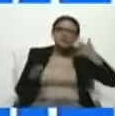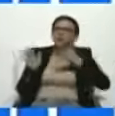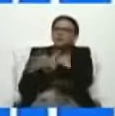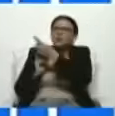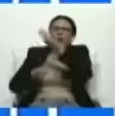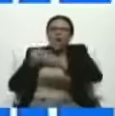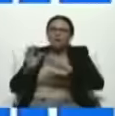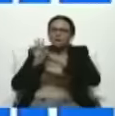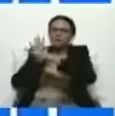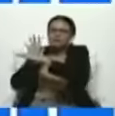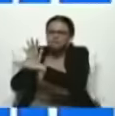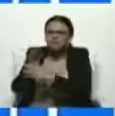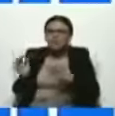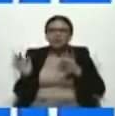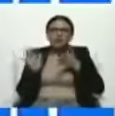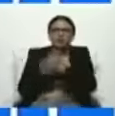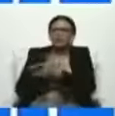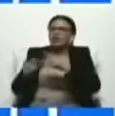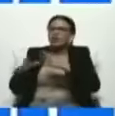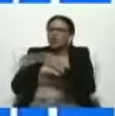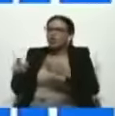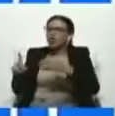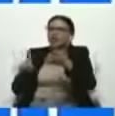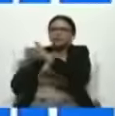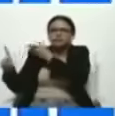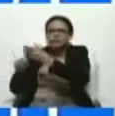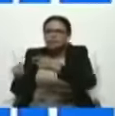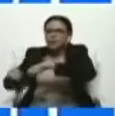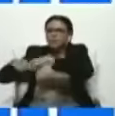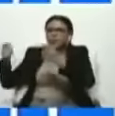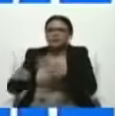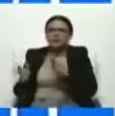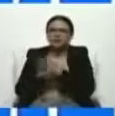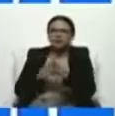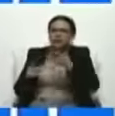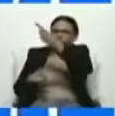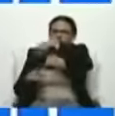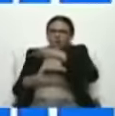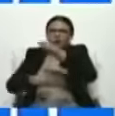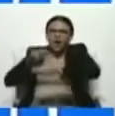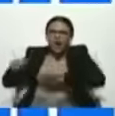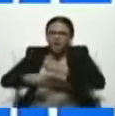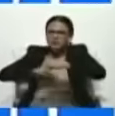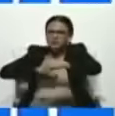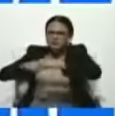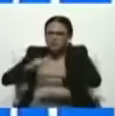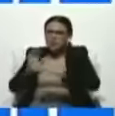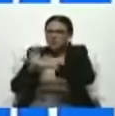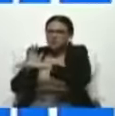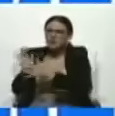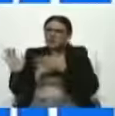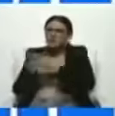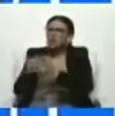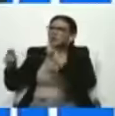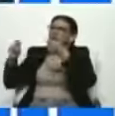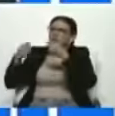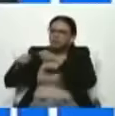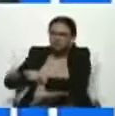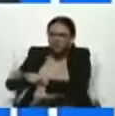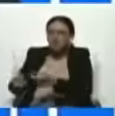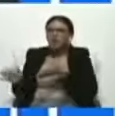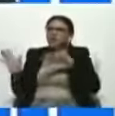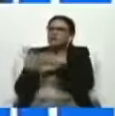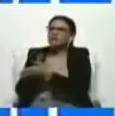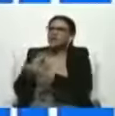cometieron, todo el maltrato a este pueblo, con la violencia, con los llamados a intervención militar, con los llamados a